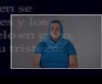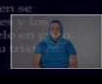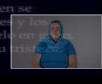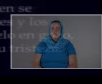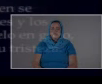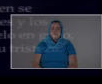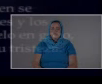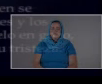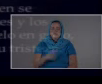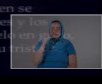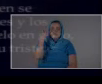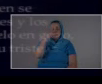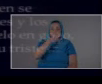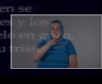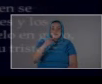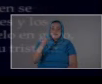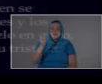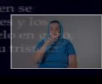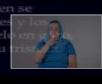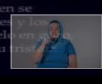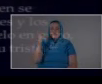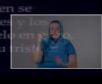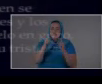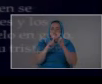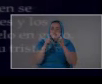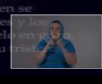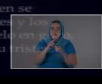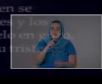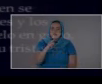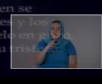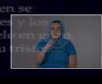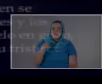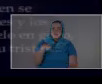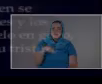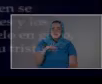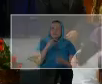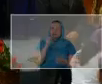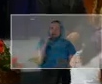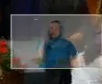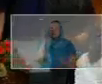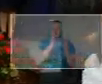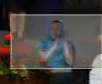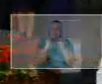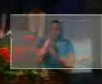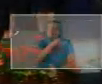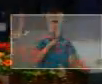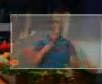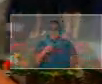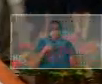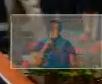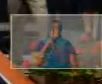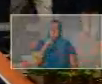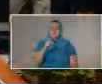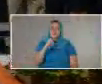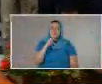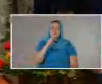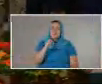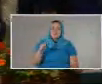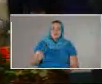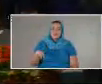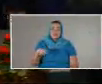en las palabras de nuestro bendito Señor Jesucristo dijo: es necesario que yo me vaya y les